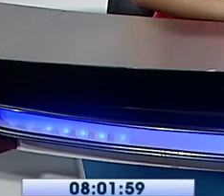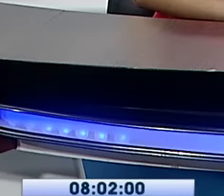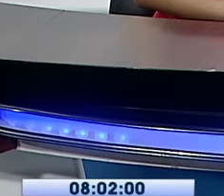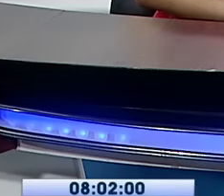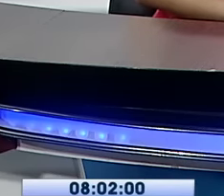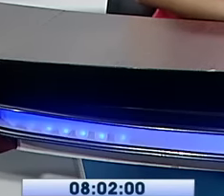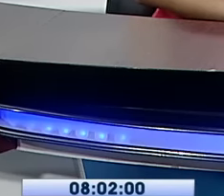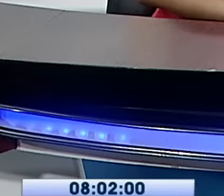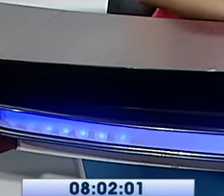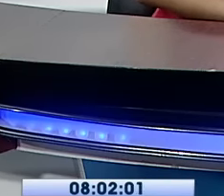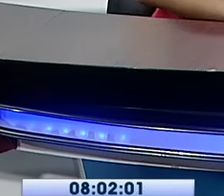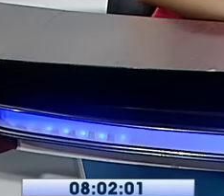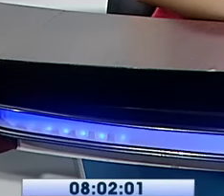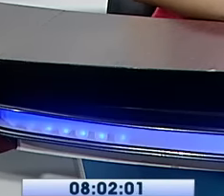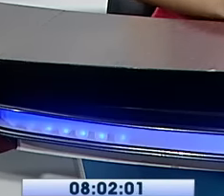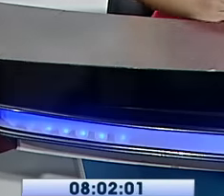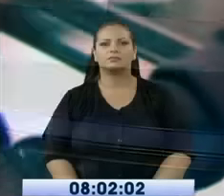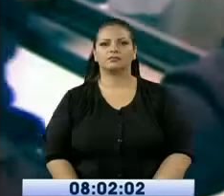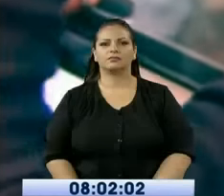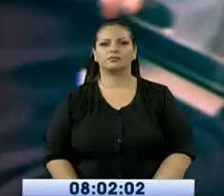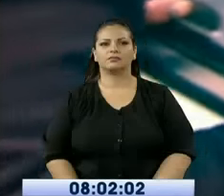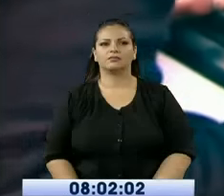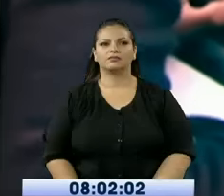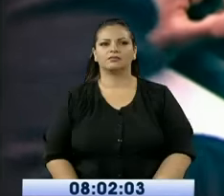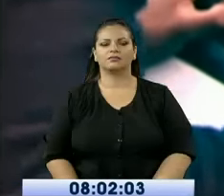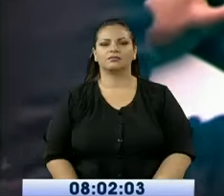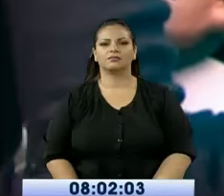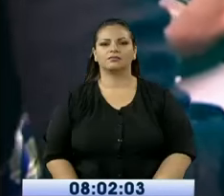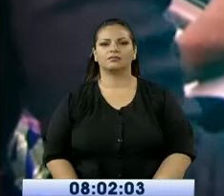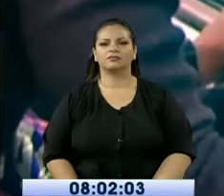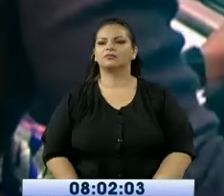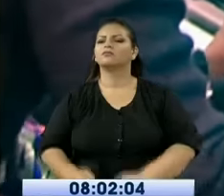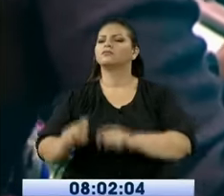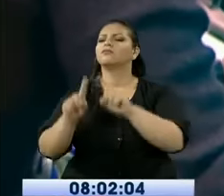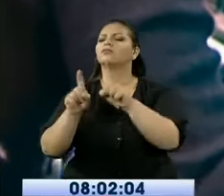Veamos. Oye,